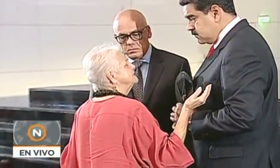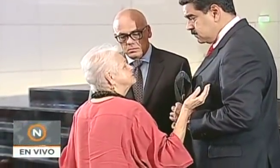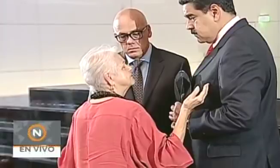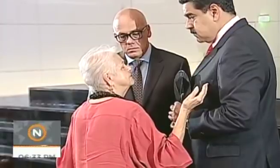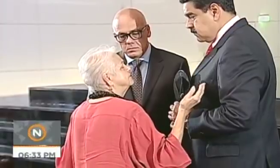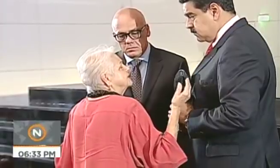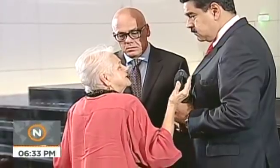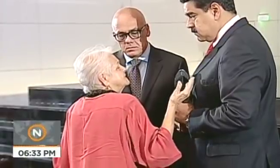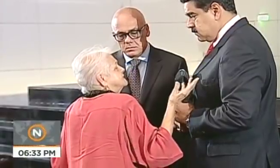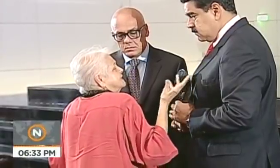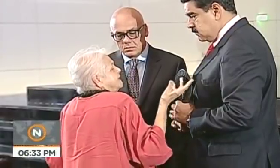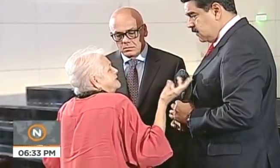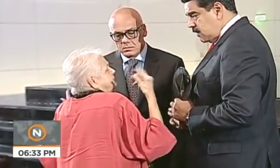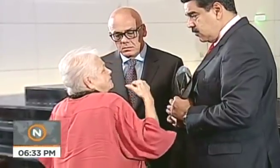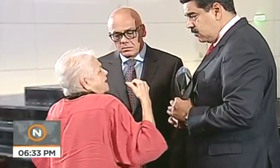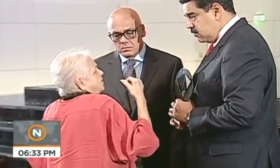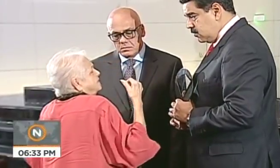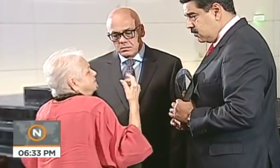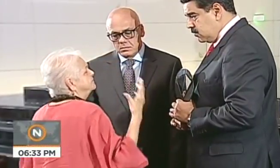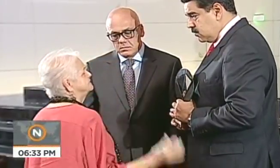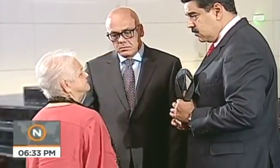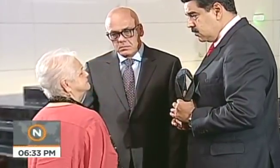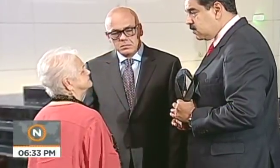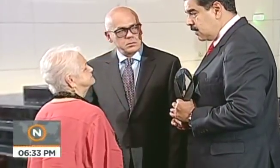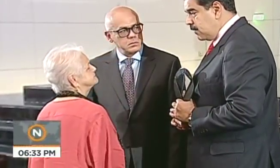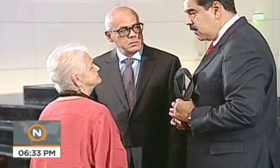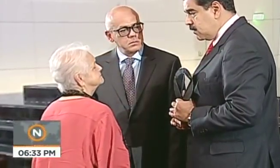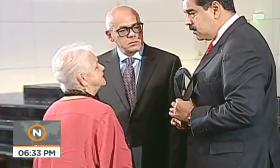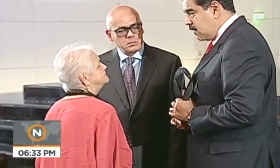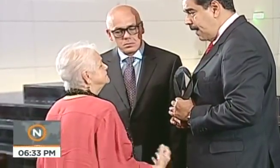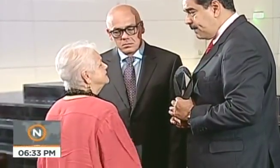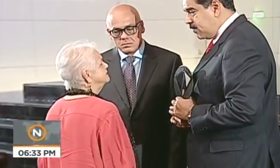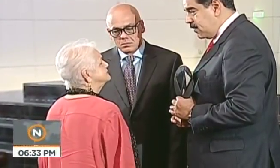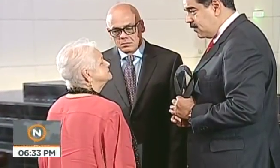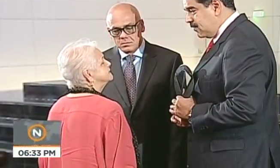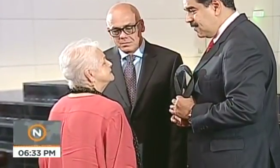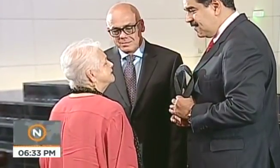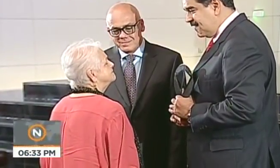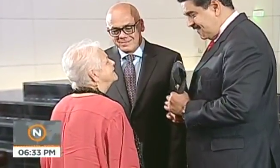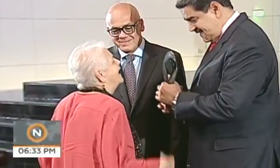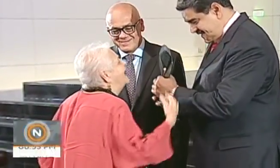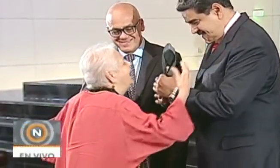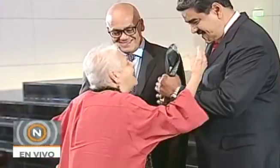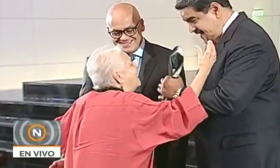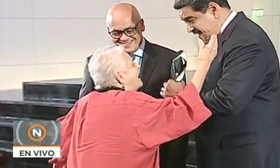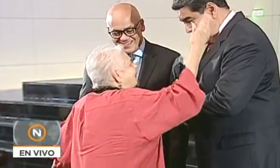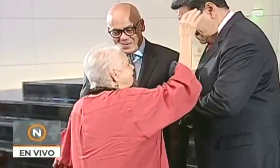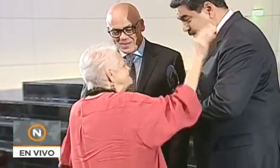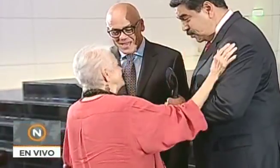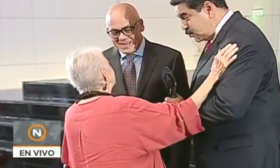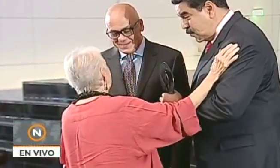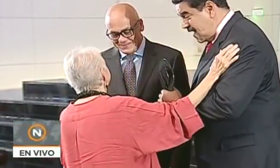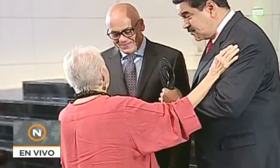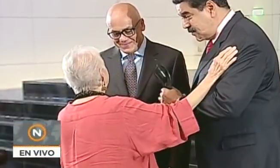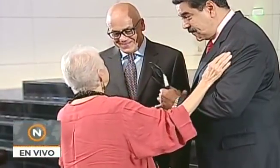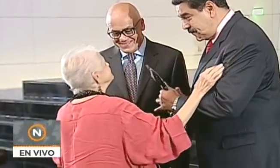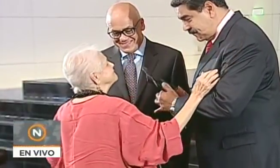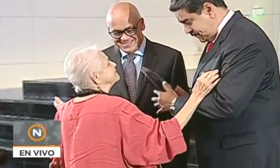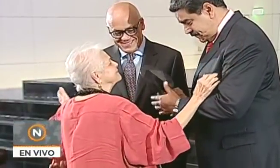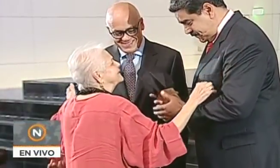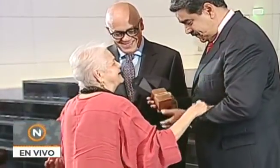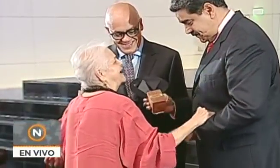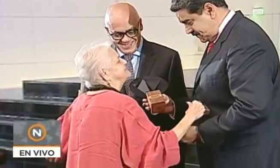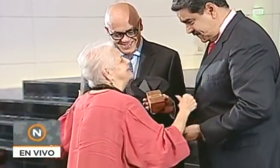de la República Bolivariana de Venezuela, Nicolás Maduro Moros, y quienes hoy son galardonados en este importante